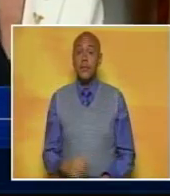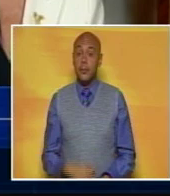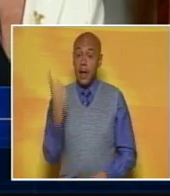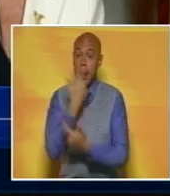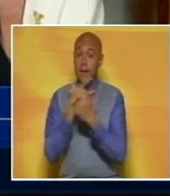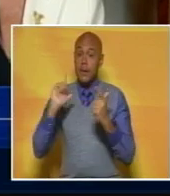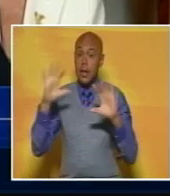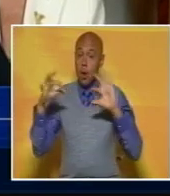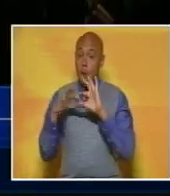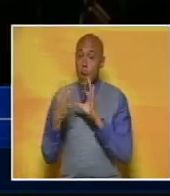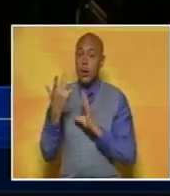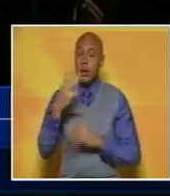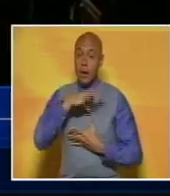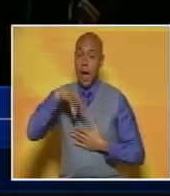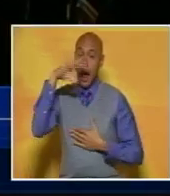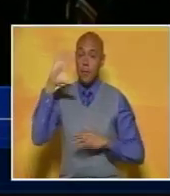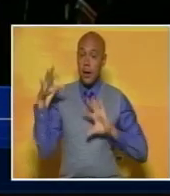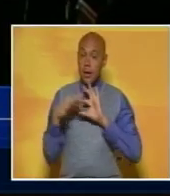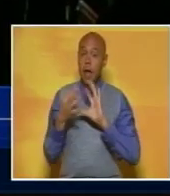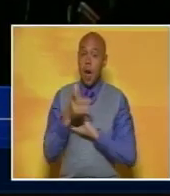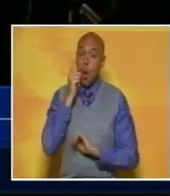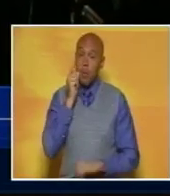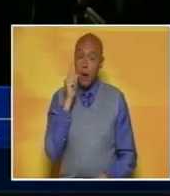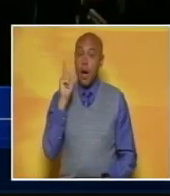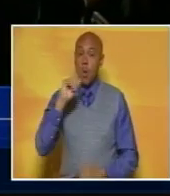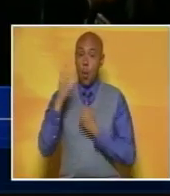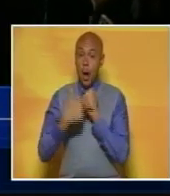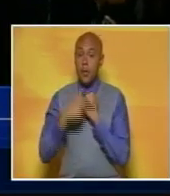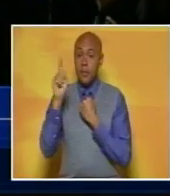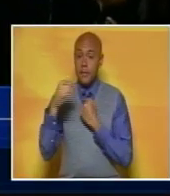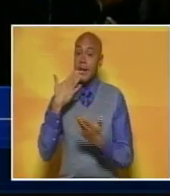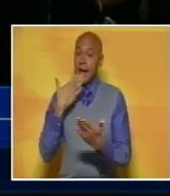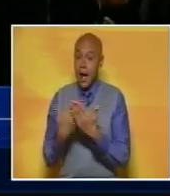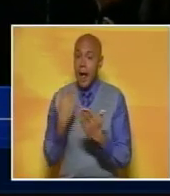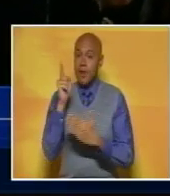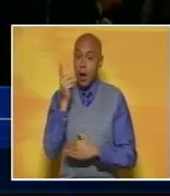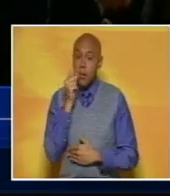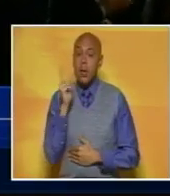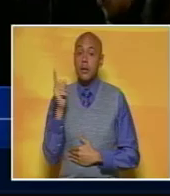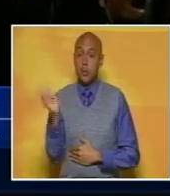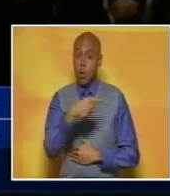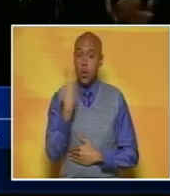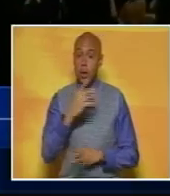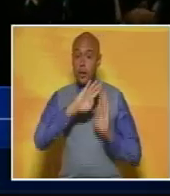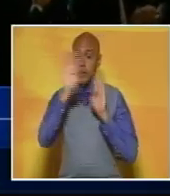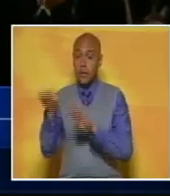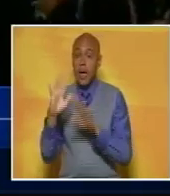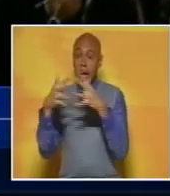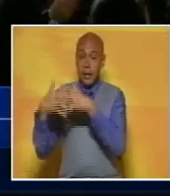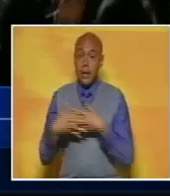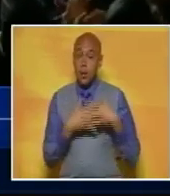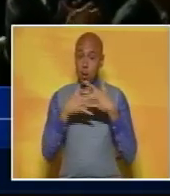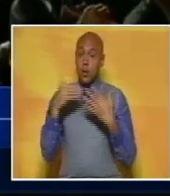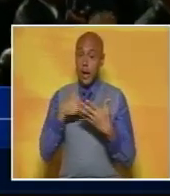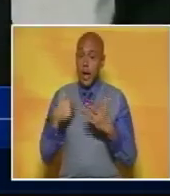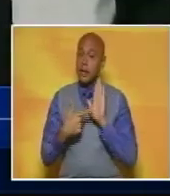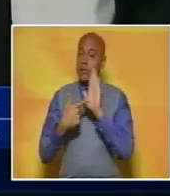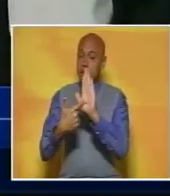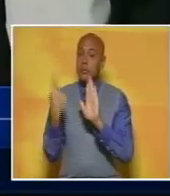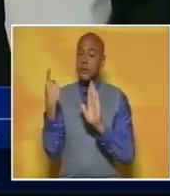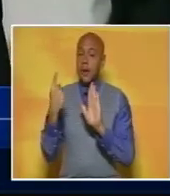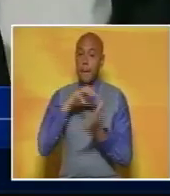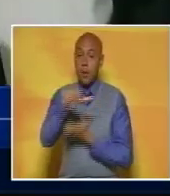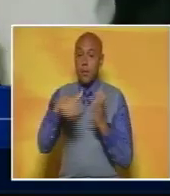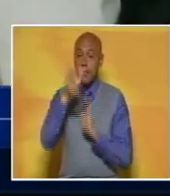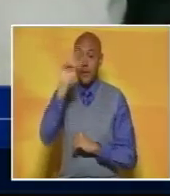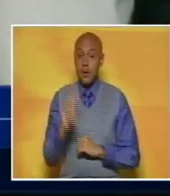une el alma. Guaidó, por su parte, agradeció el respaldo expresado por Estados Unidos a su lucha por visibilizar la situación